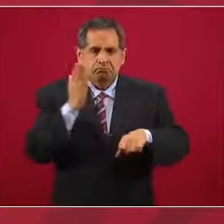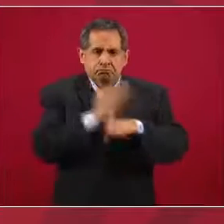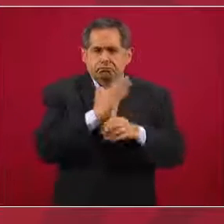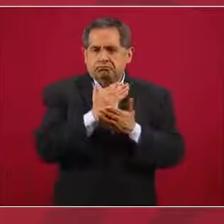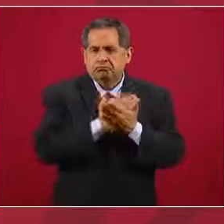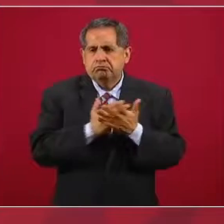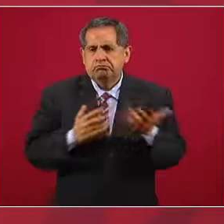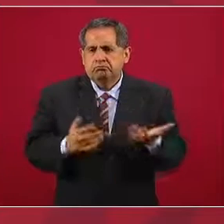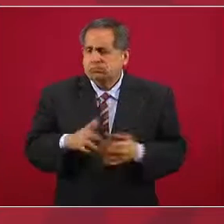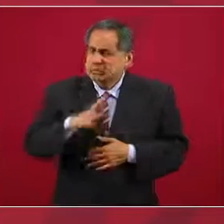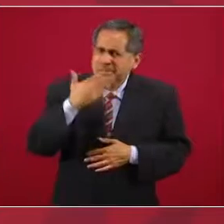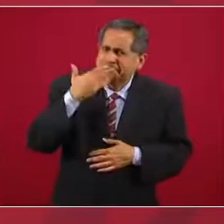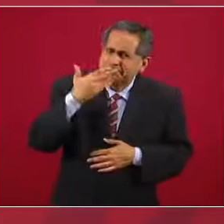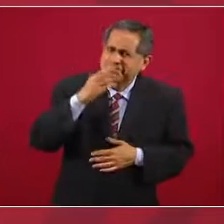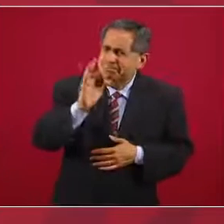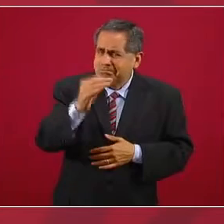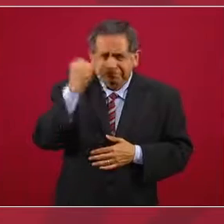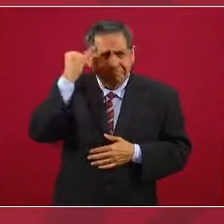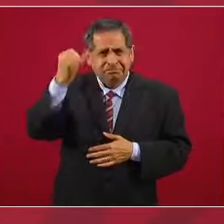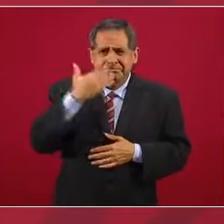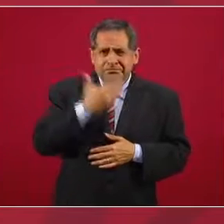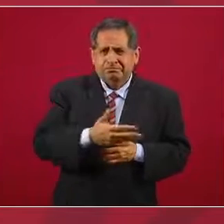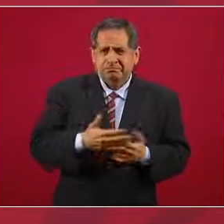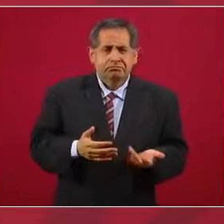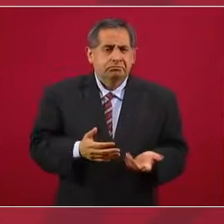además es sano,